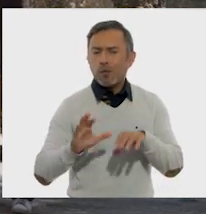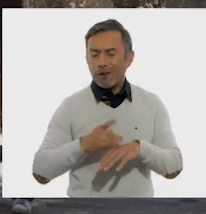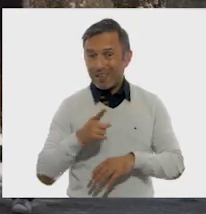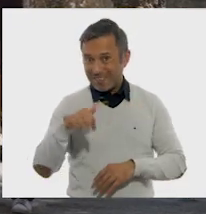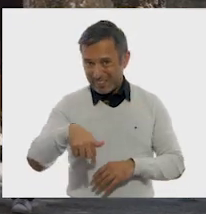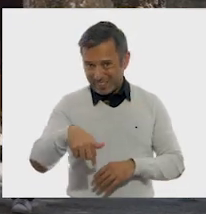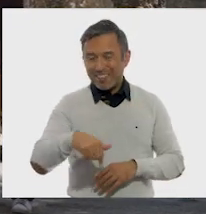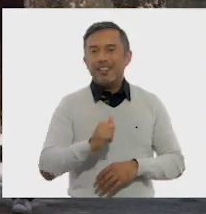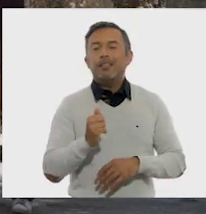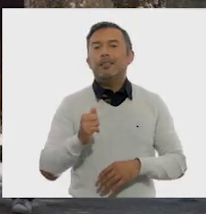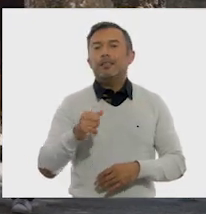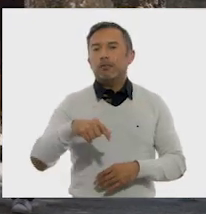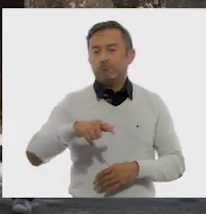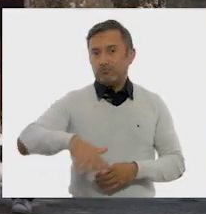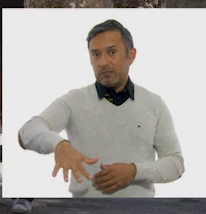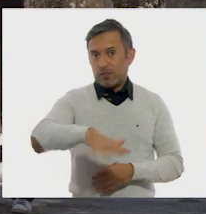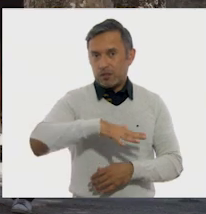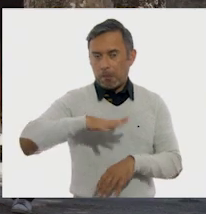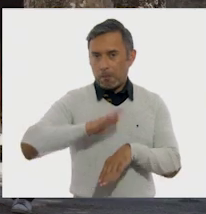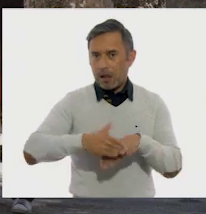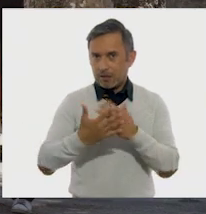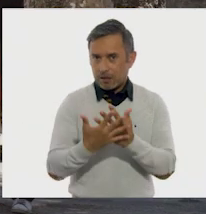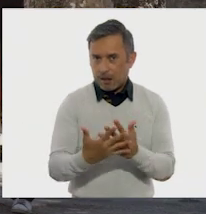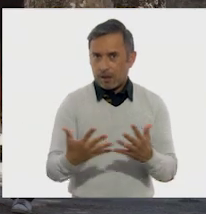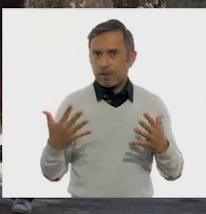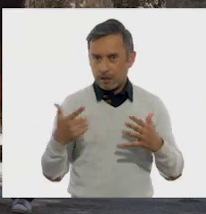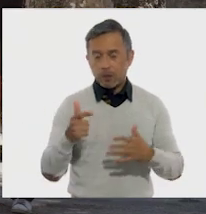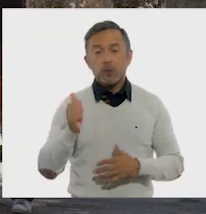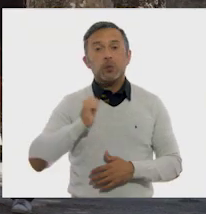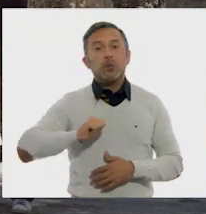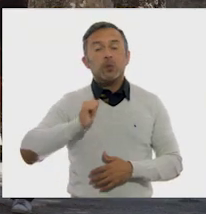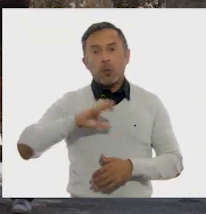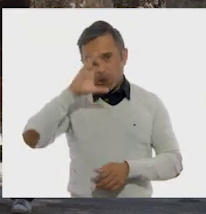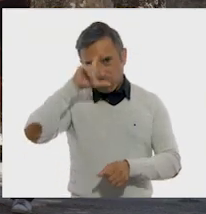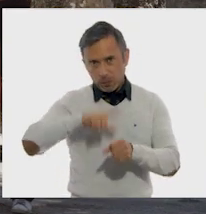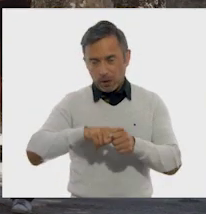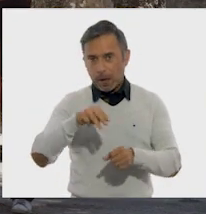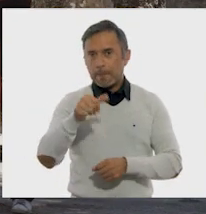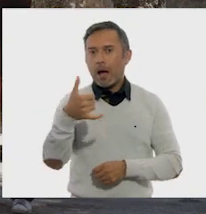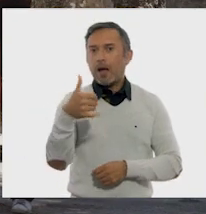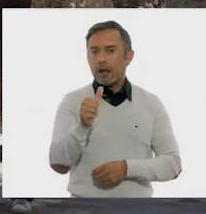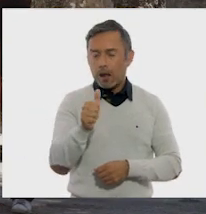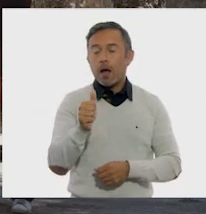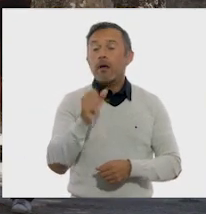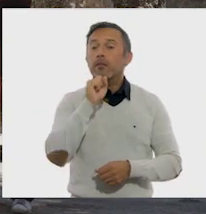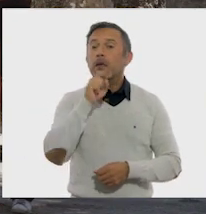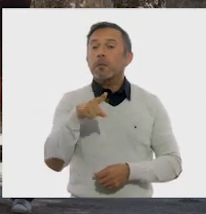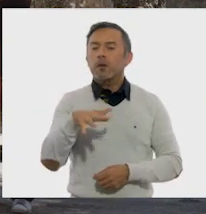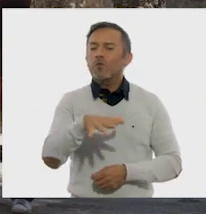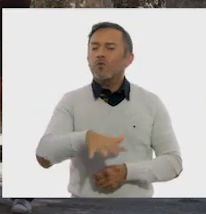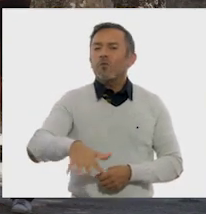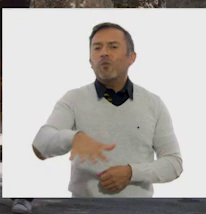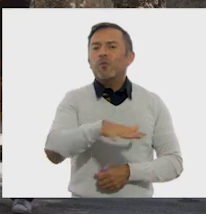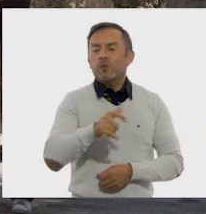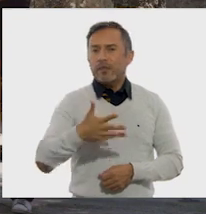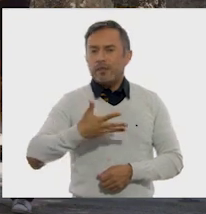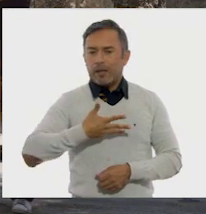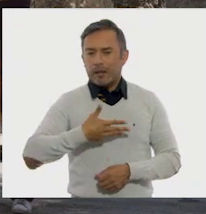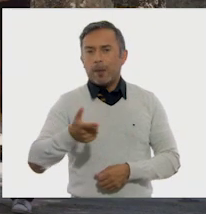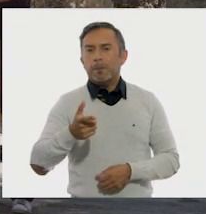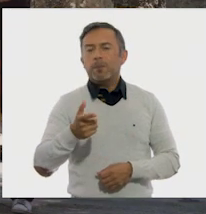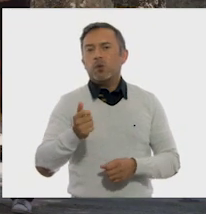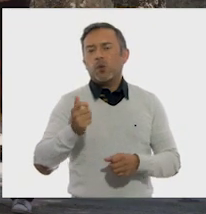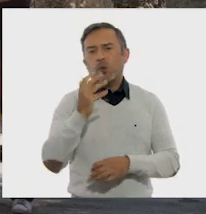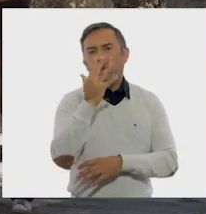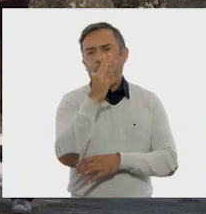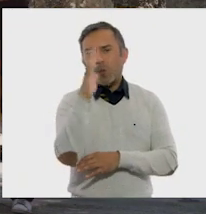sitio muy grande, es un sitio muy antiguo de la cultura maya, además que es un sitio que se encuentra dentro de una reserva de la biosfera que es la más